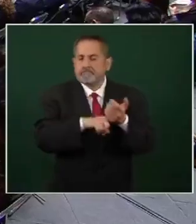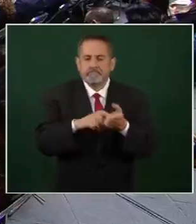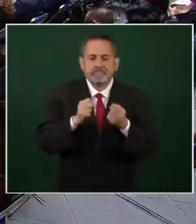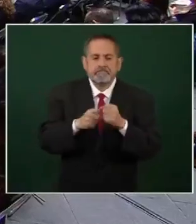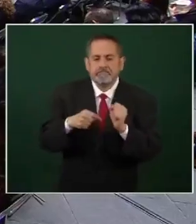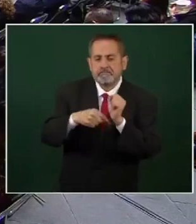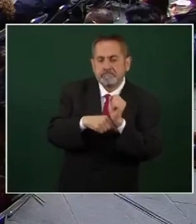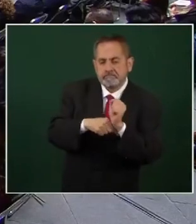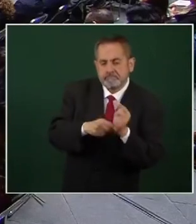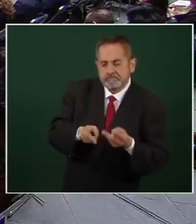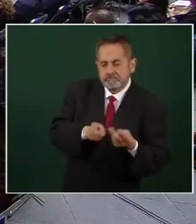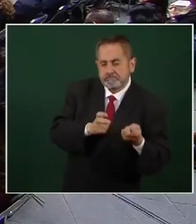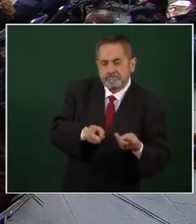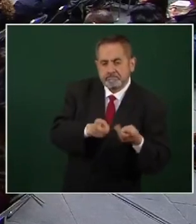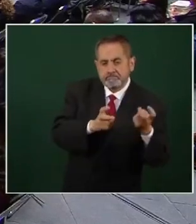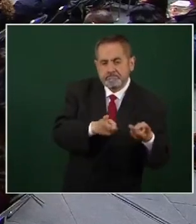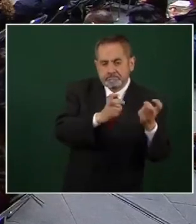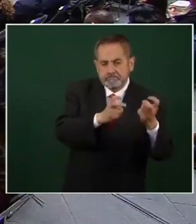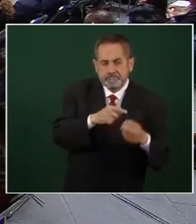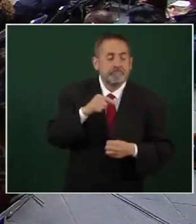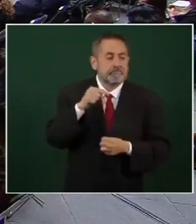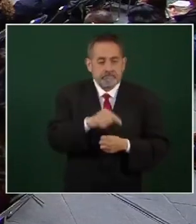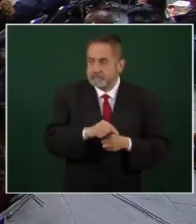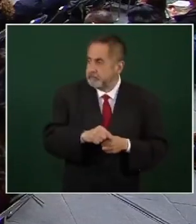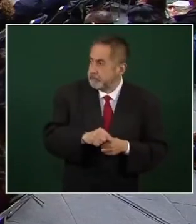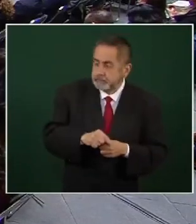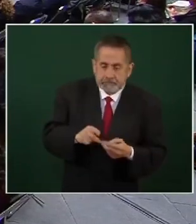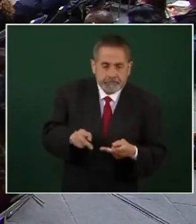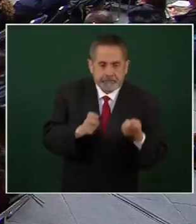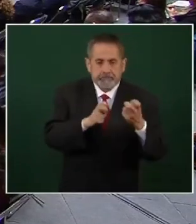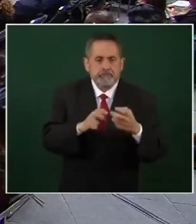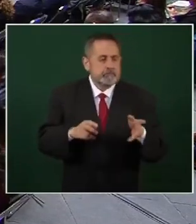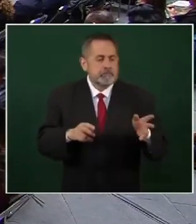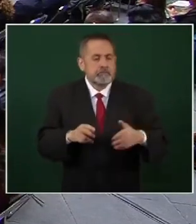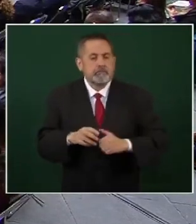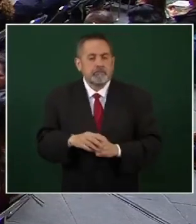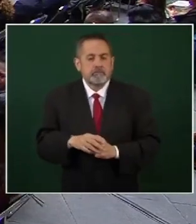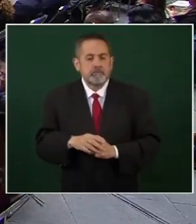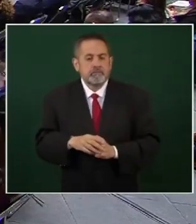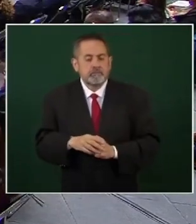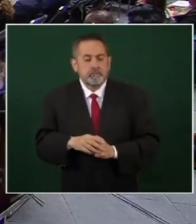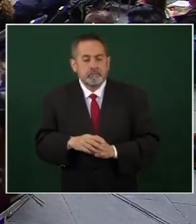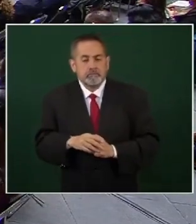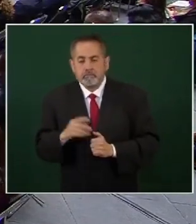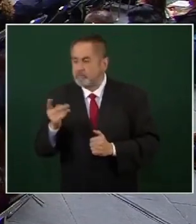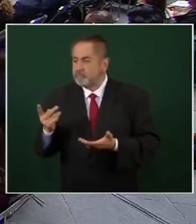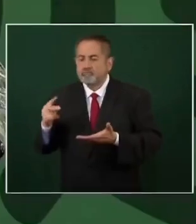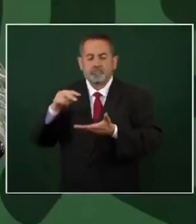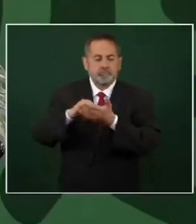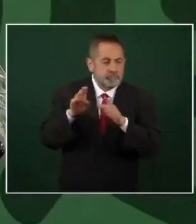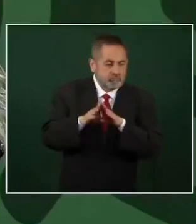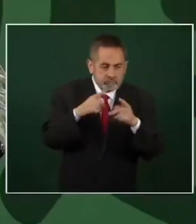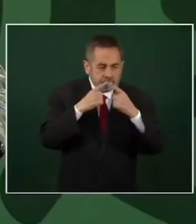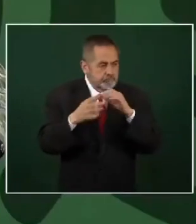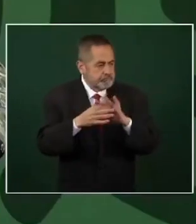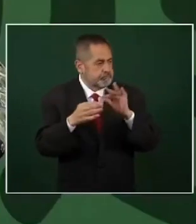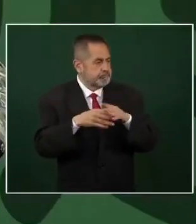tomas clandestinas y que habían querido judicializar el caso,